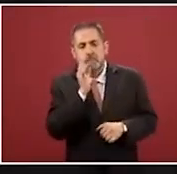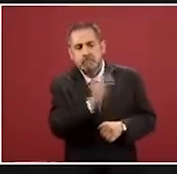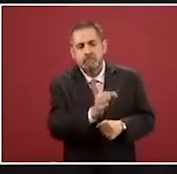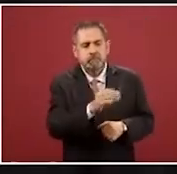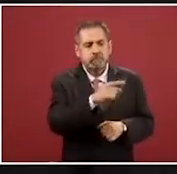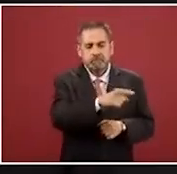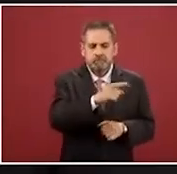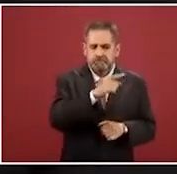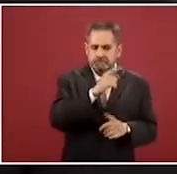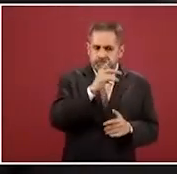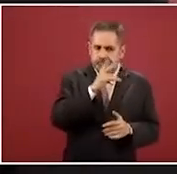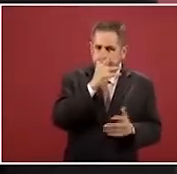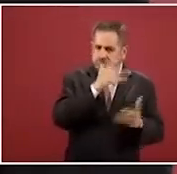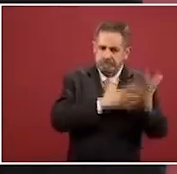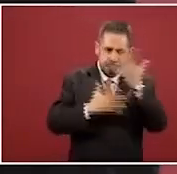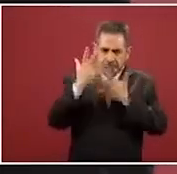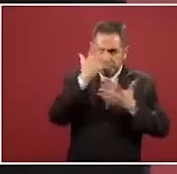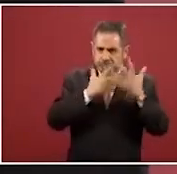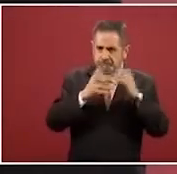se confundan,